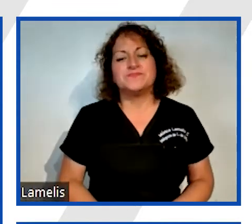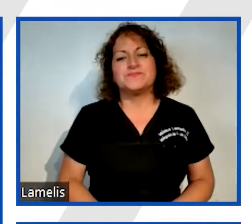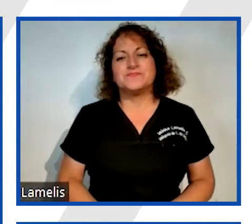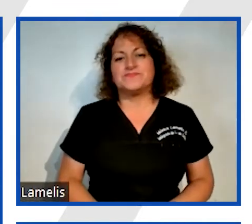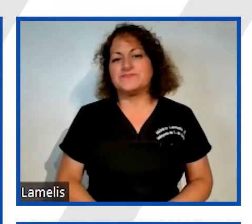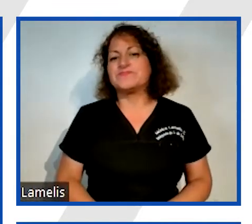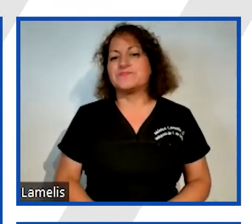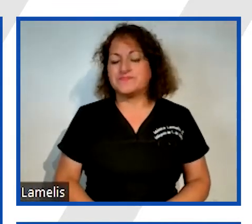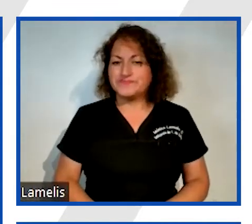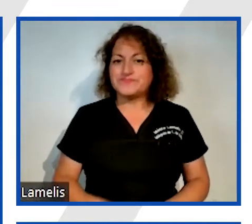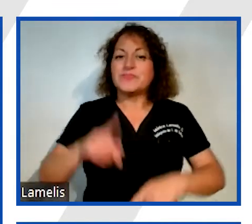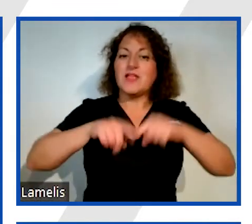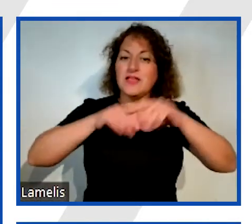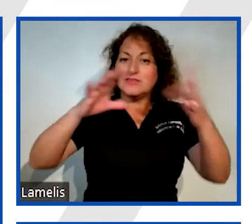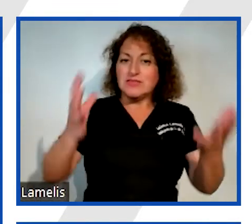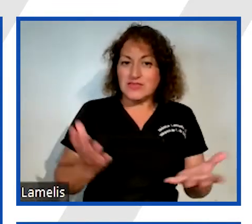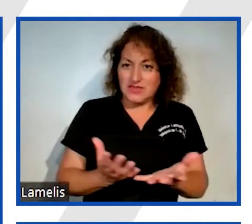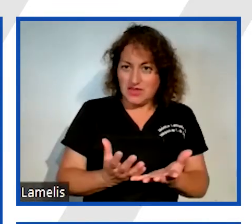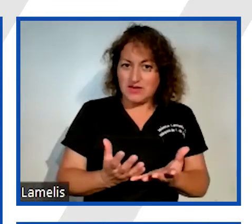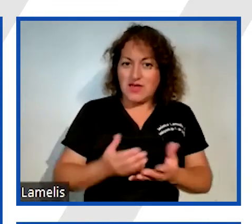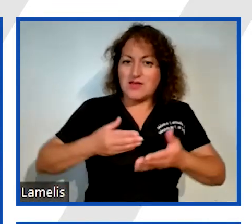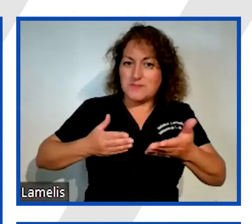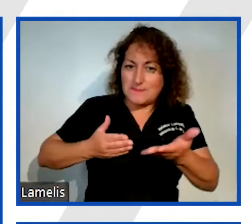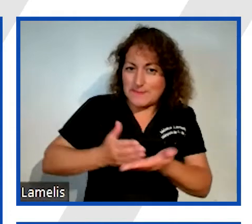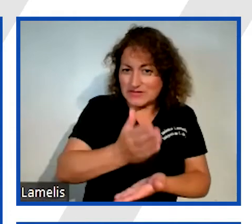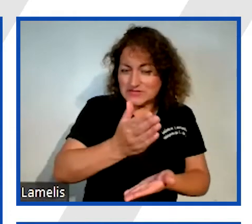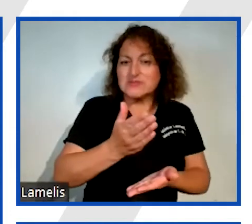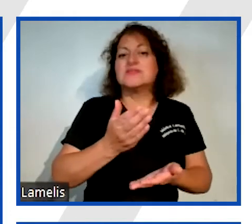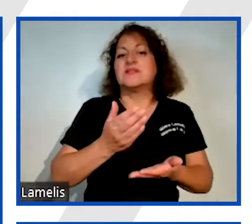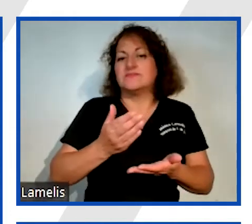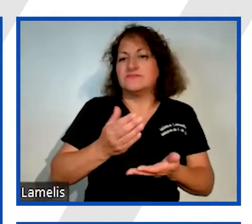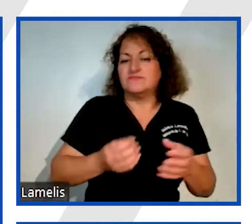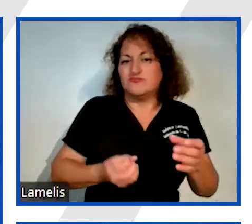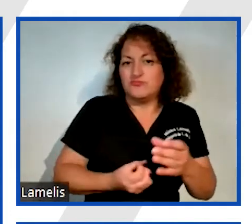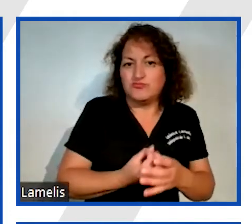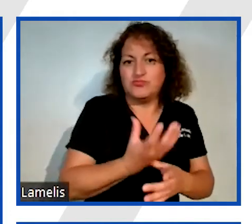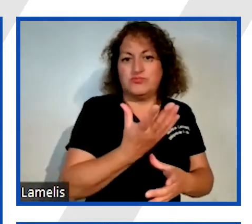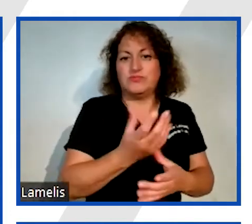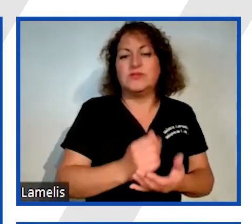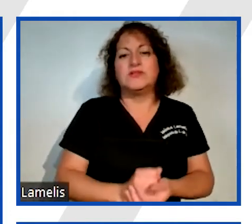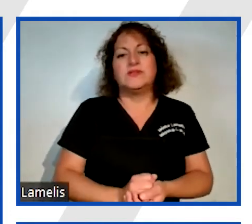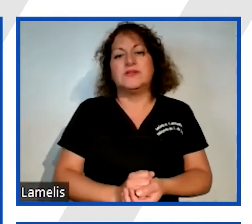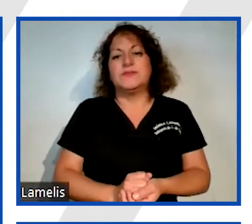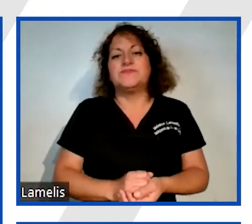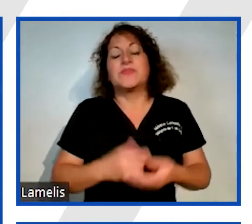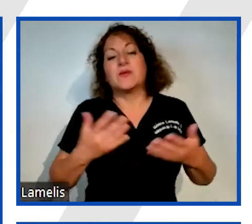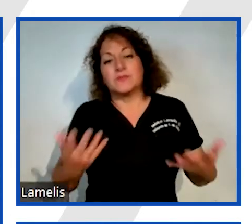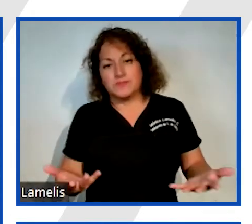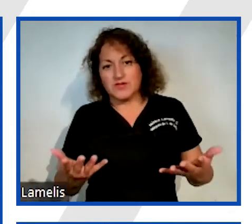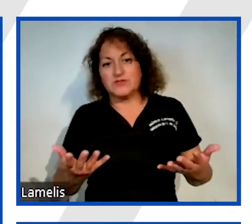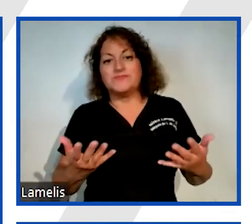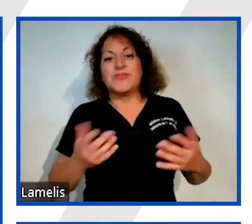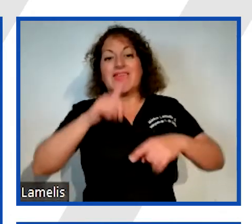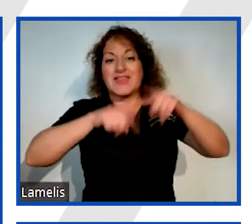así nace la tierra el sol y la tierra arda pero el sistema tierra como lo conocemos